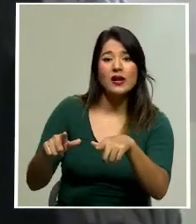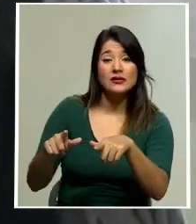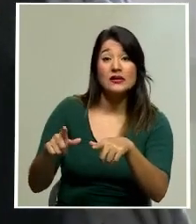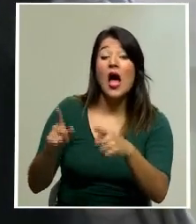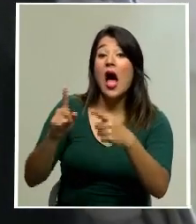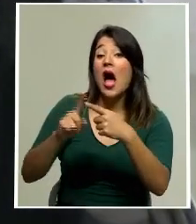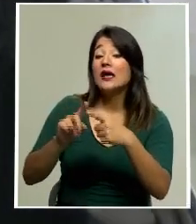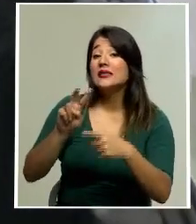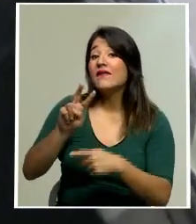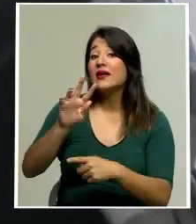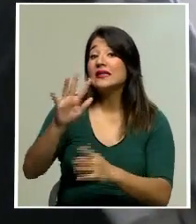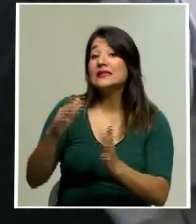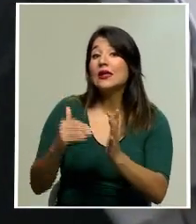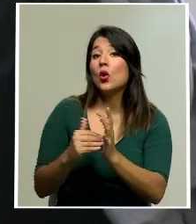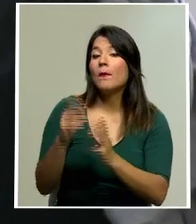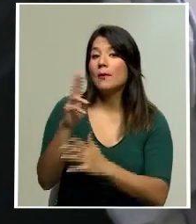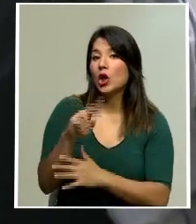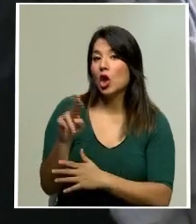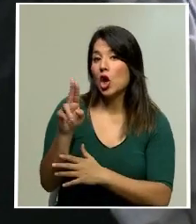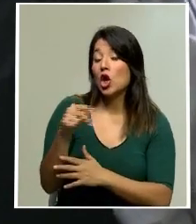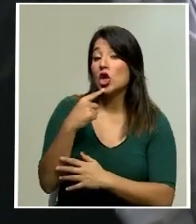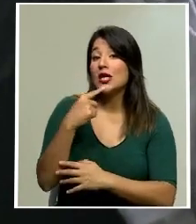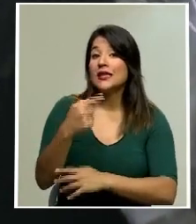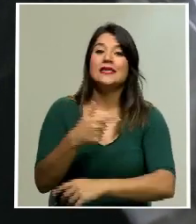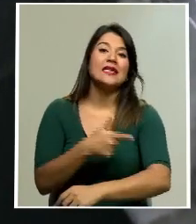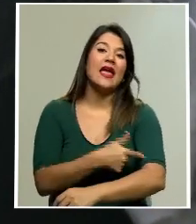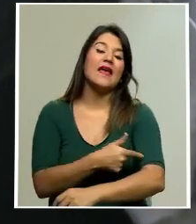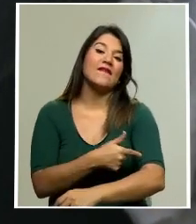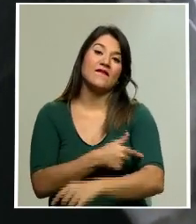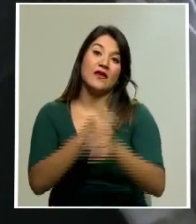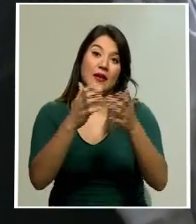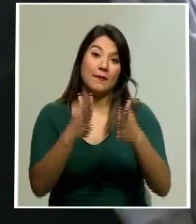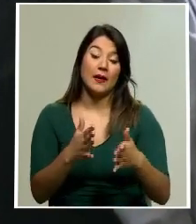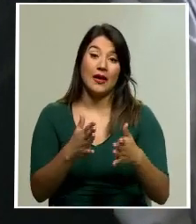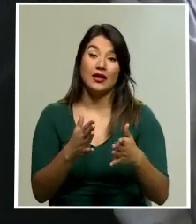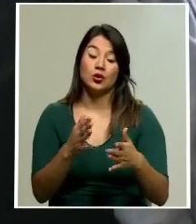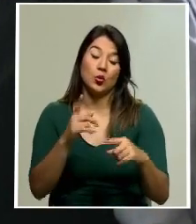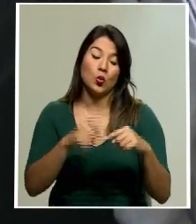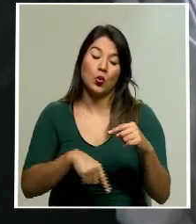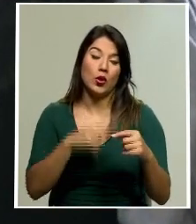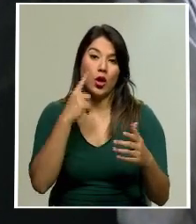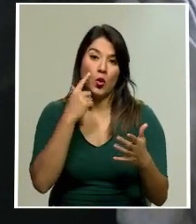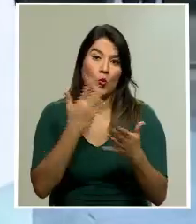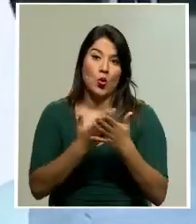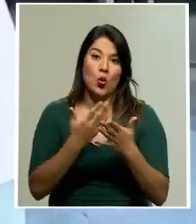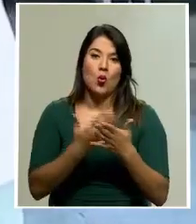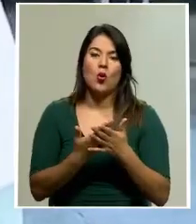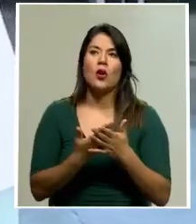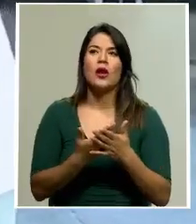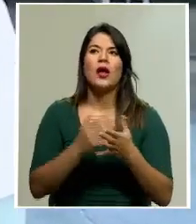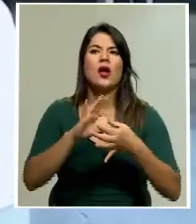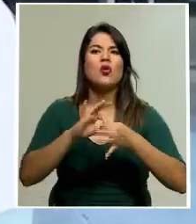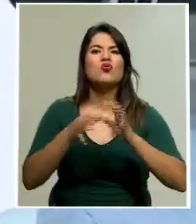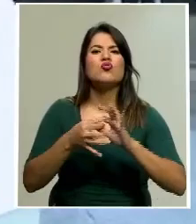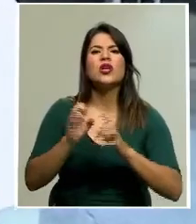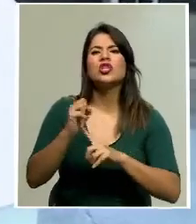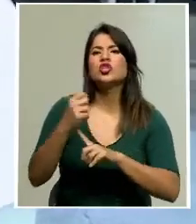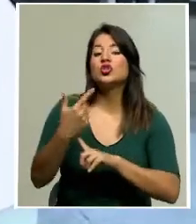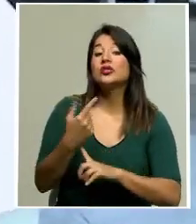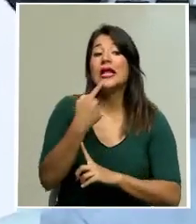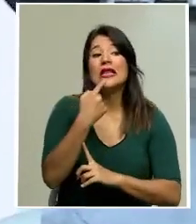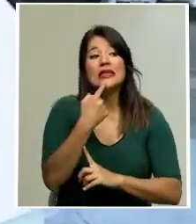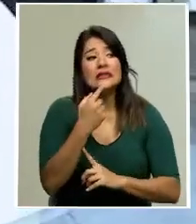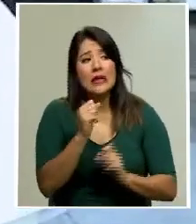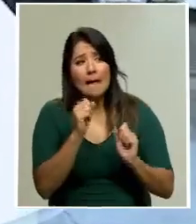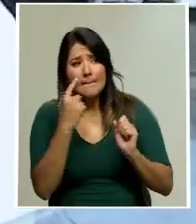25.000 colones, esto, afirma la jefa de enfermería, no fue posible comprobarlo. En redes sociales se habla de una posible venta de